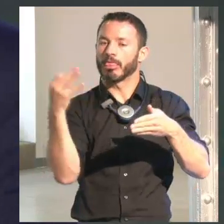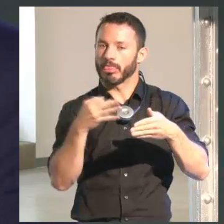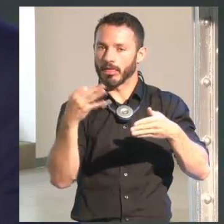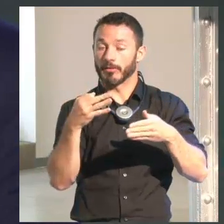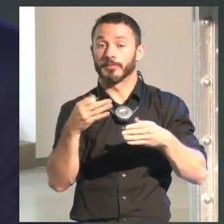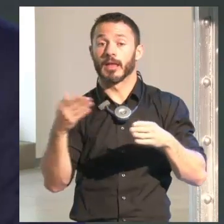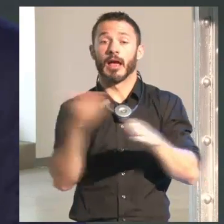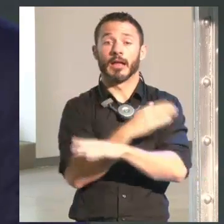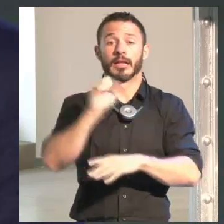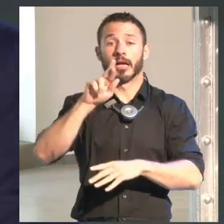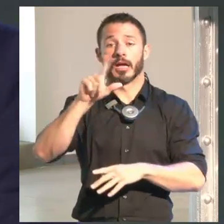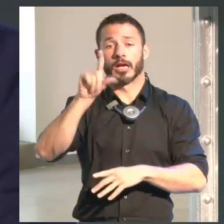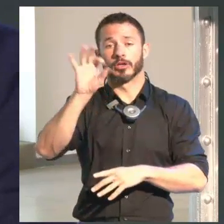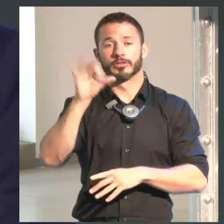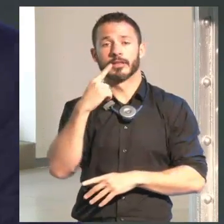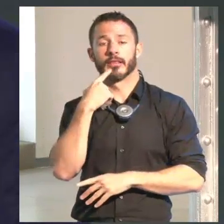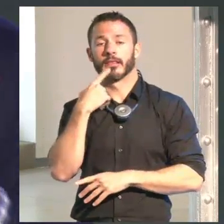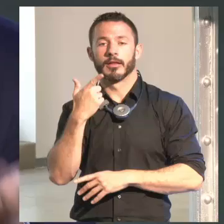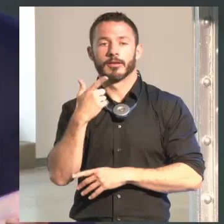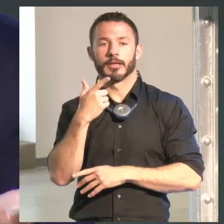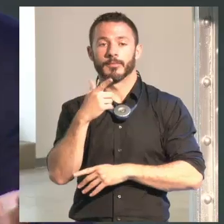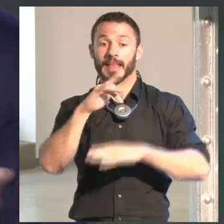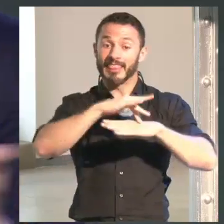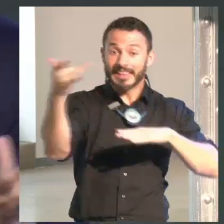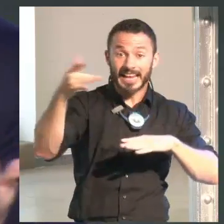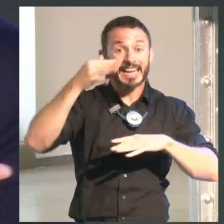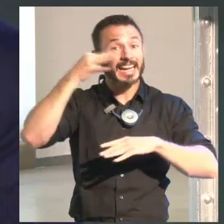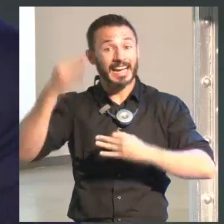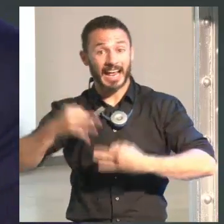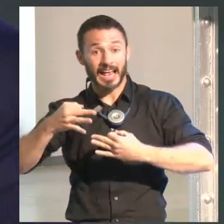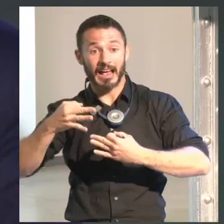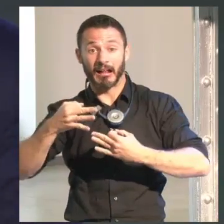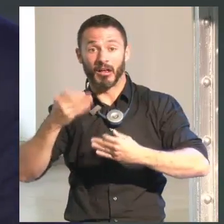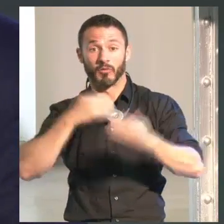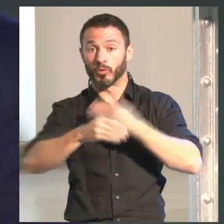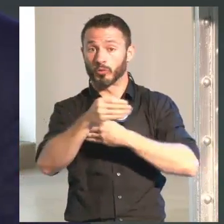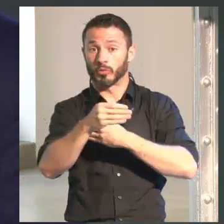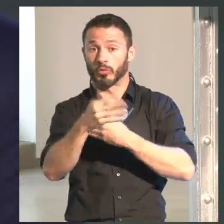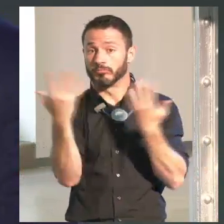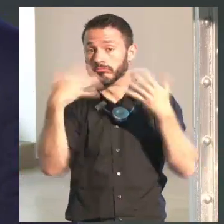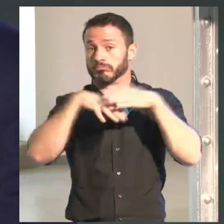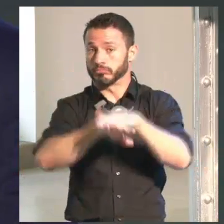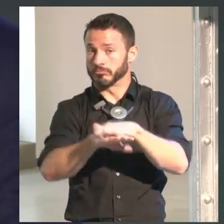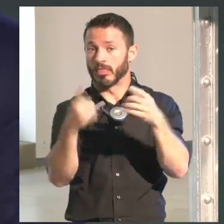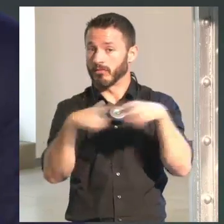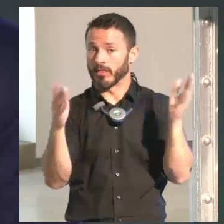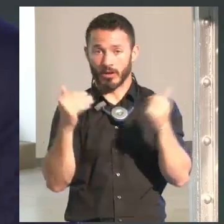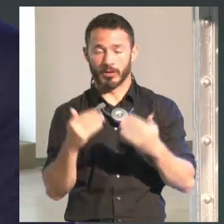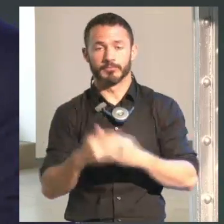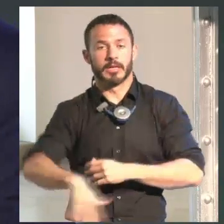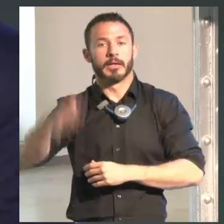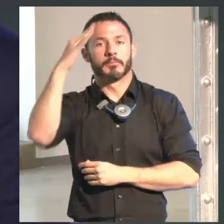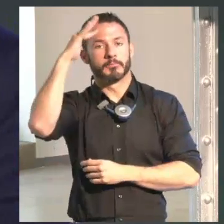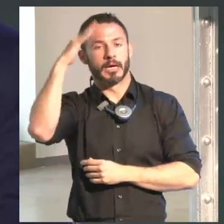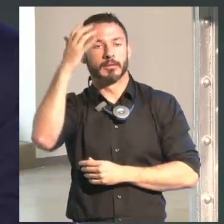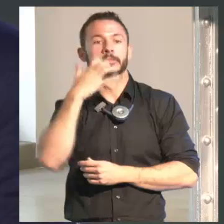su presentación de que lo digital y lo real no va a haber diferencia. Entonces, imaginaos que vosotros cada vez que